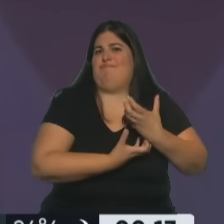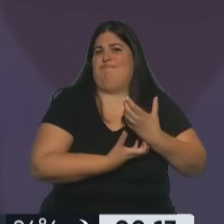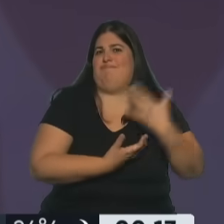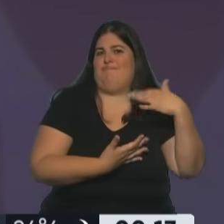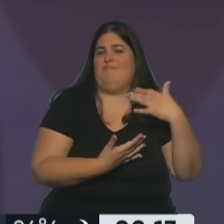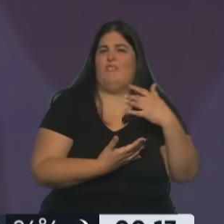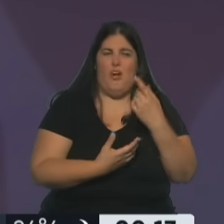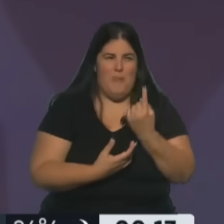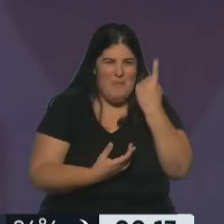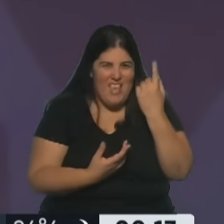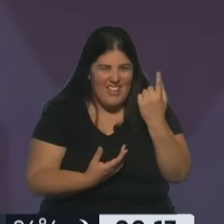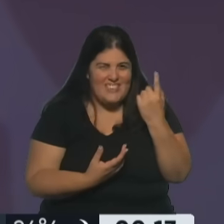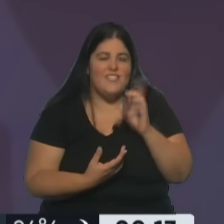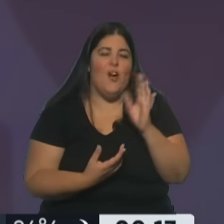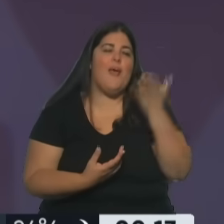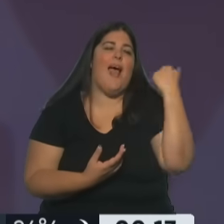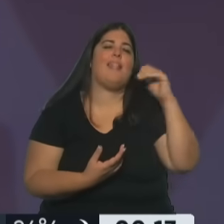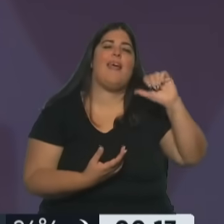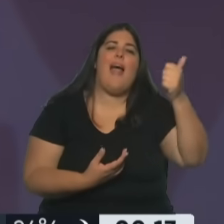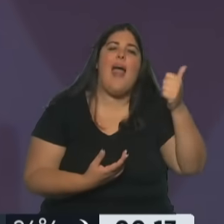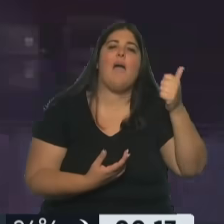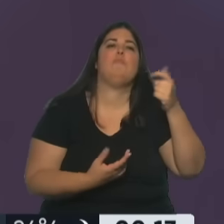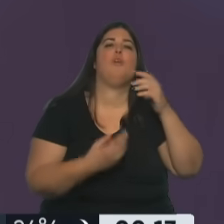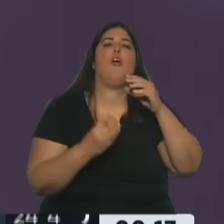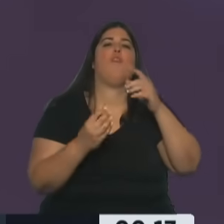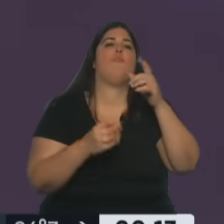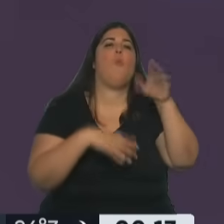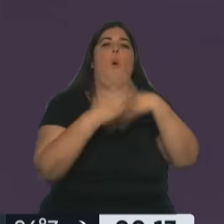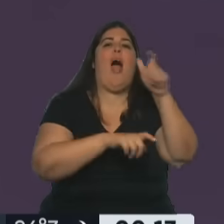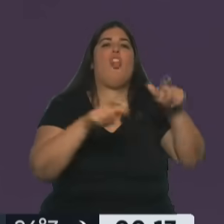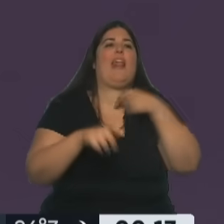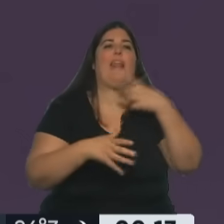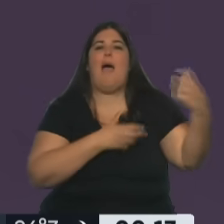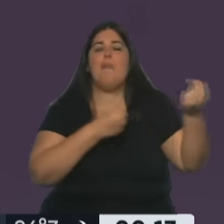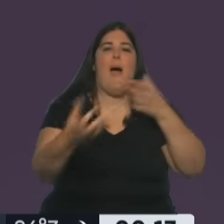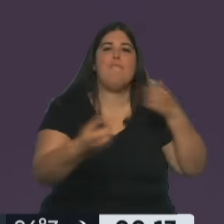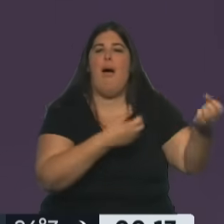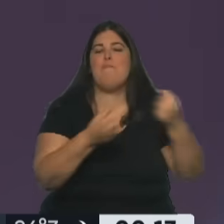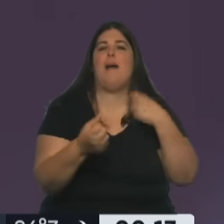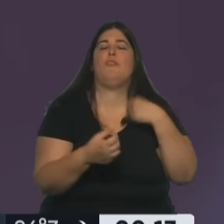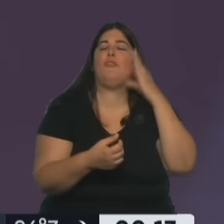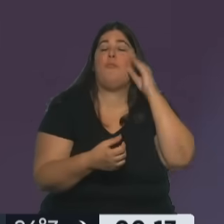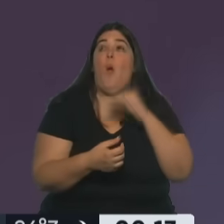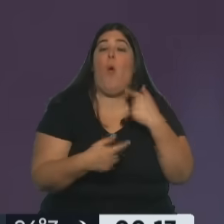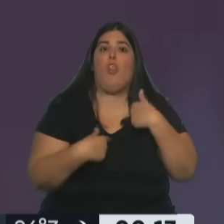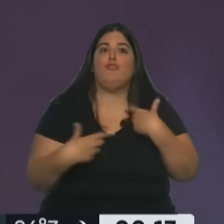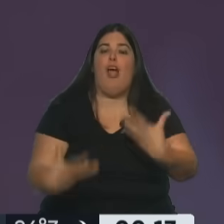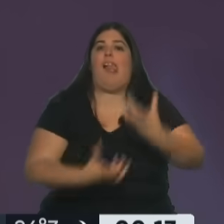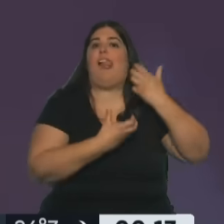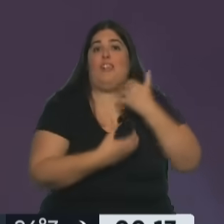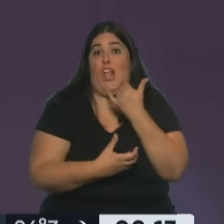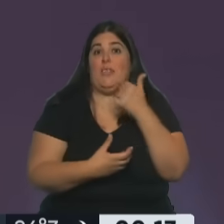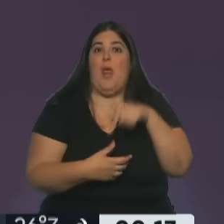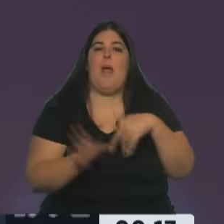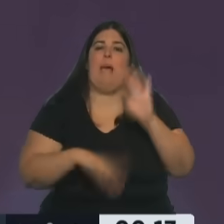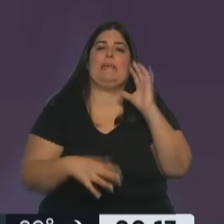ganamos, no recuerdo. ¿La querían tenido, todos? Sí, no tengo una imagen de haberla tenido. Así que ahora es cuando más la